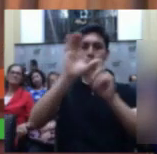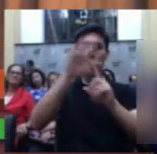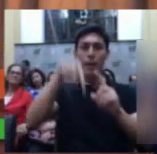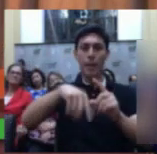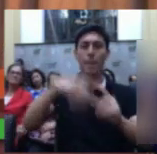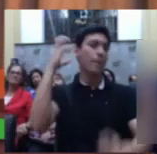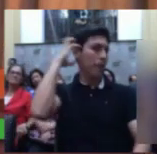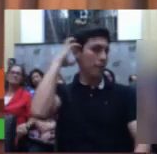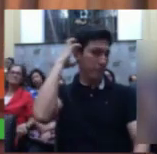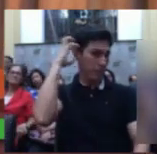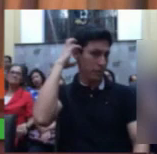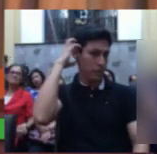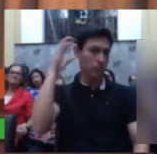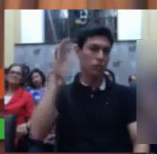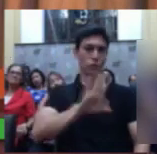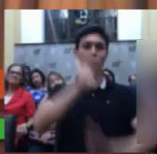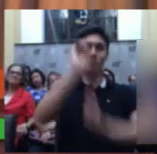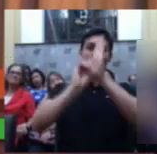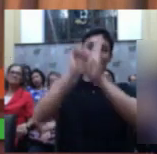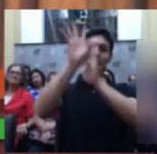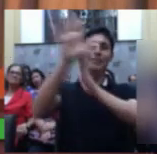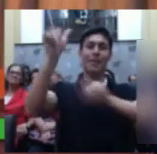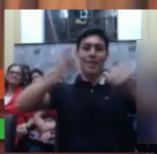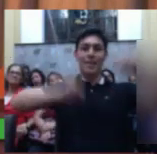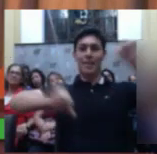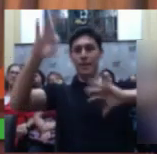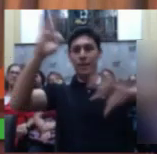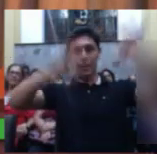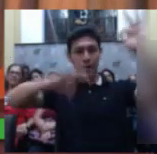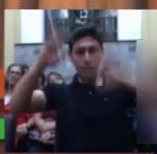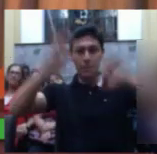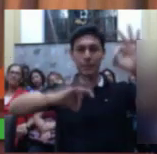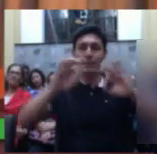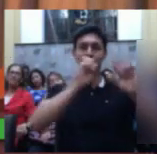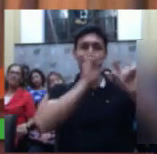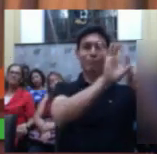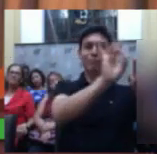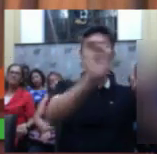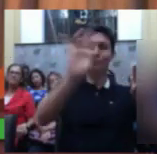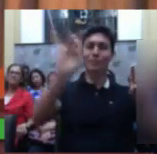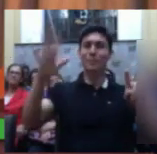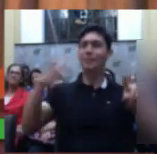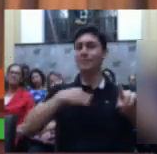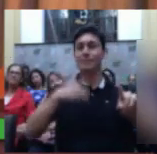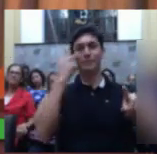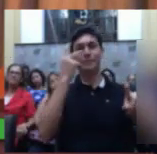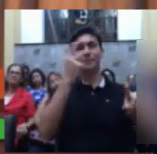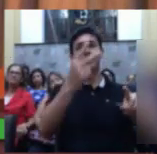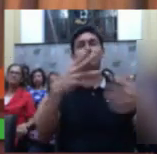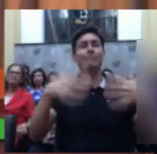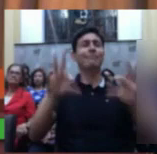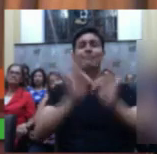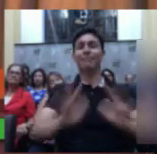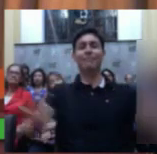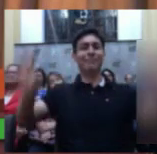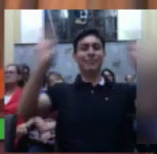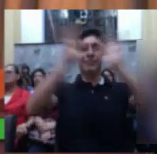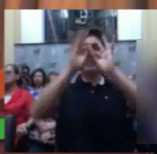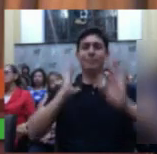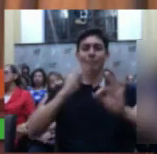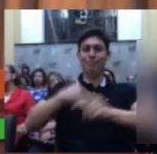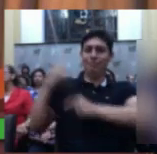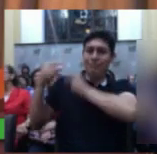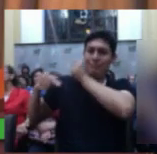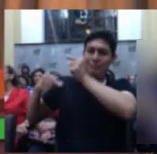Miraflores, con sus cines, teatros, galerías, fue un imán importante para nuestra generación, como lo fue